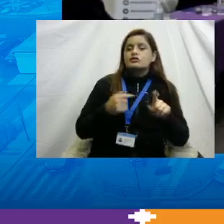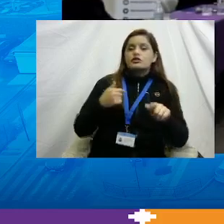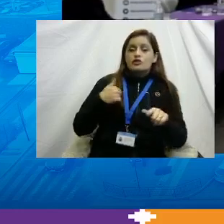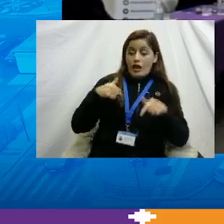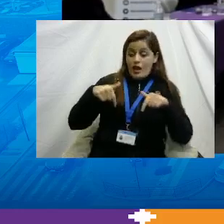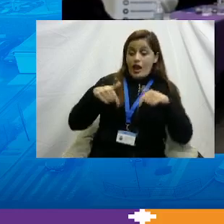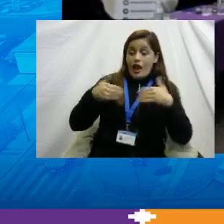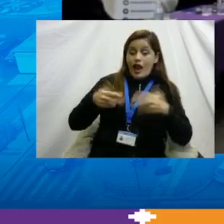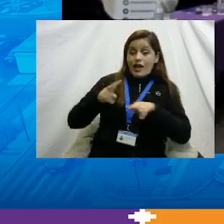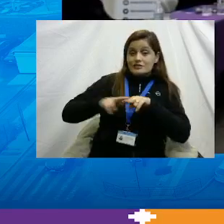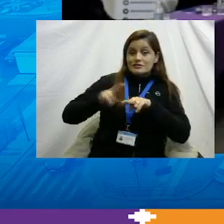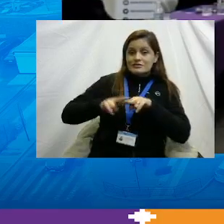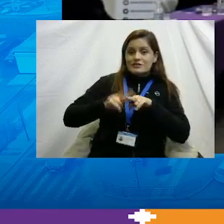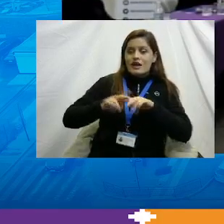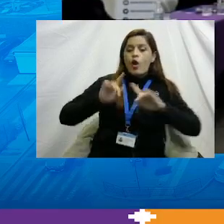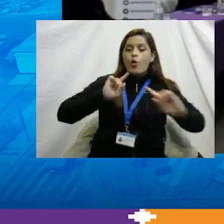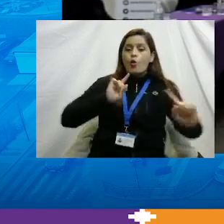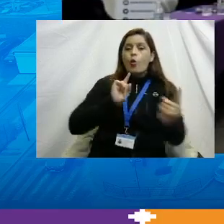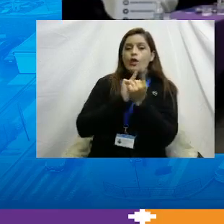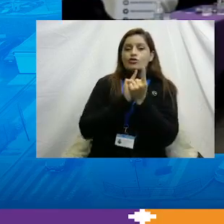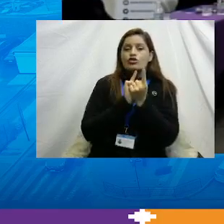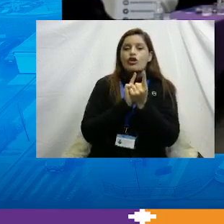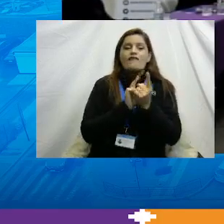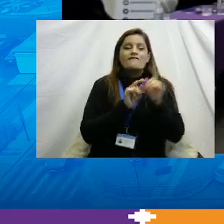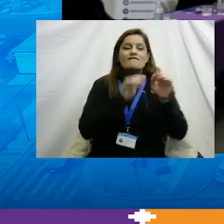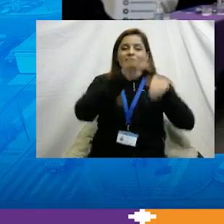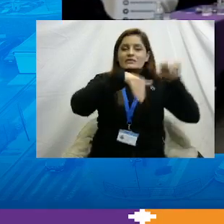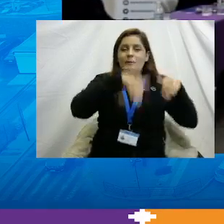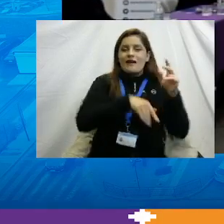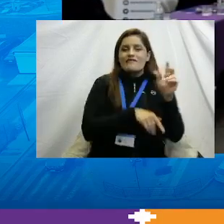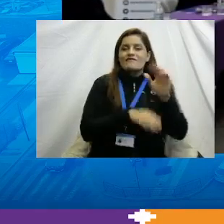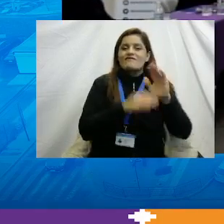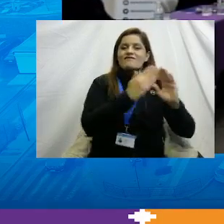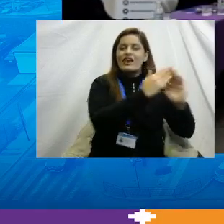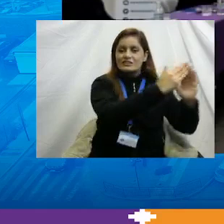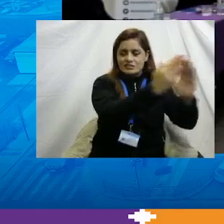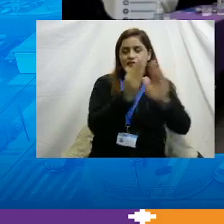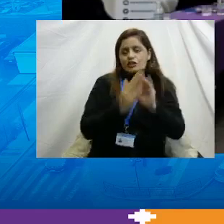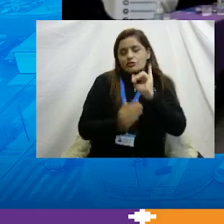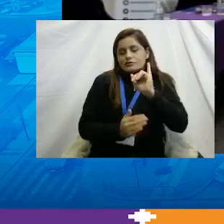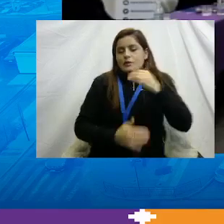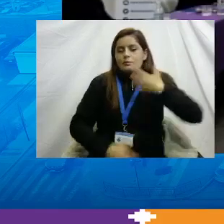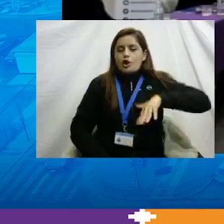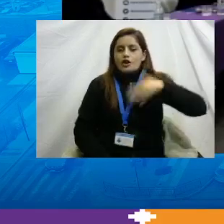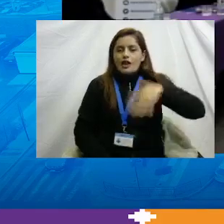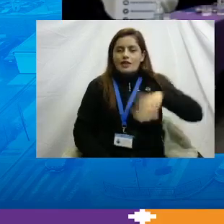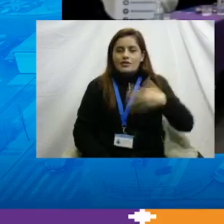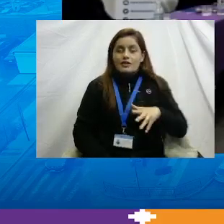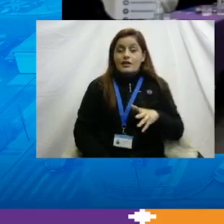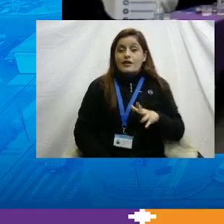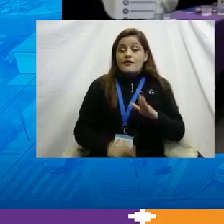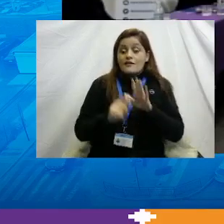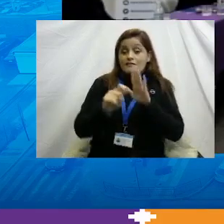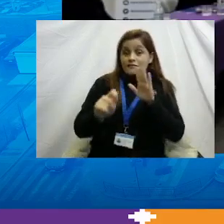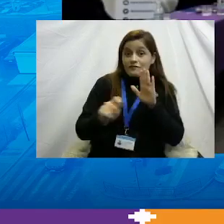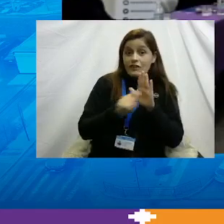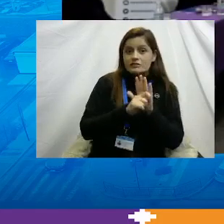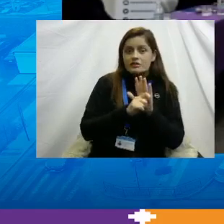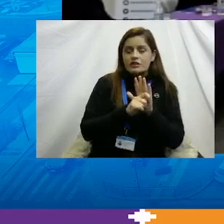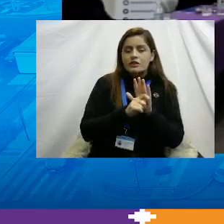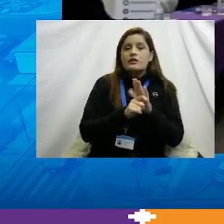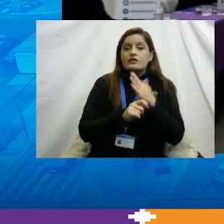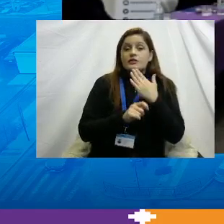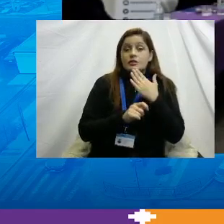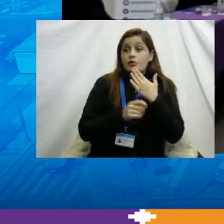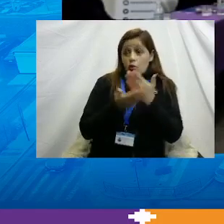estamos gestionando ese encuentro también con vecinas y vecinos. Sería importante también, cuando se tenga esa fecha, que en